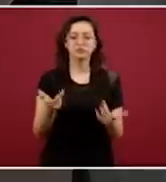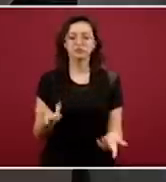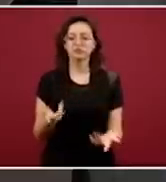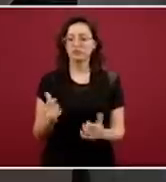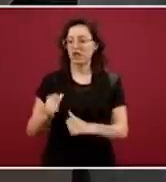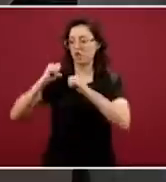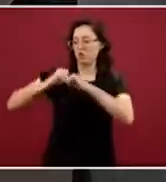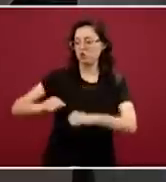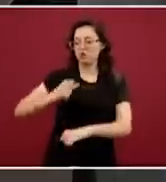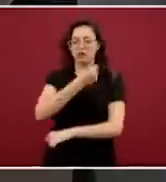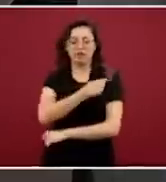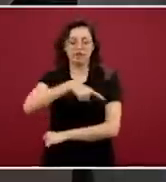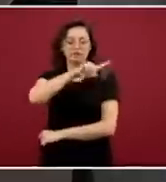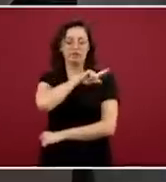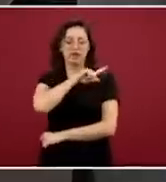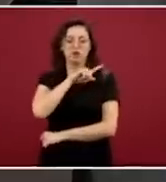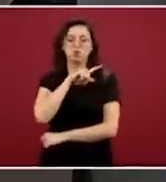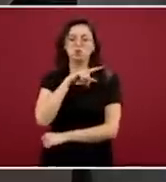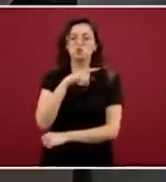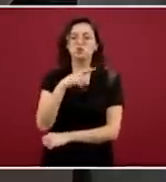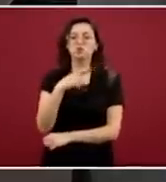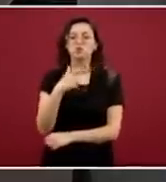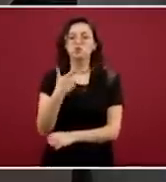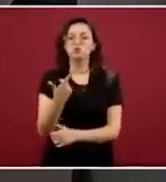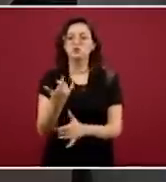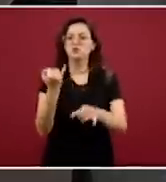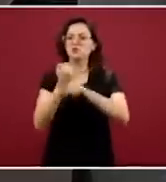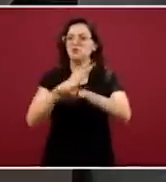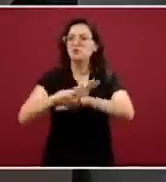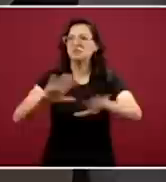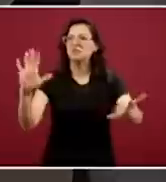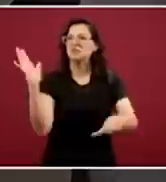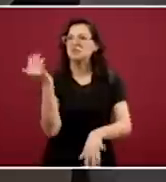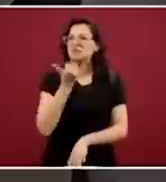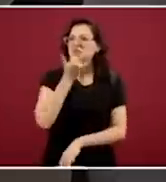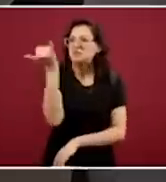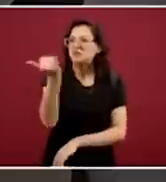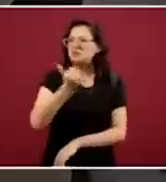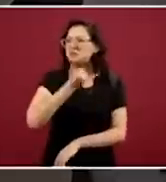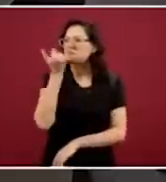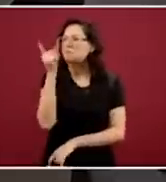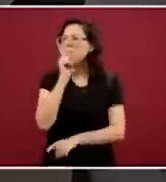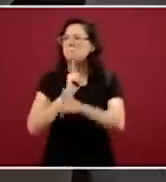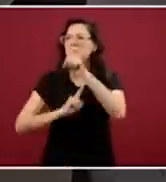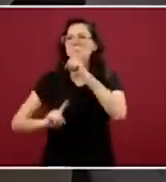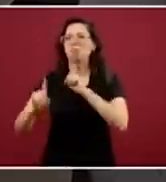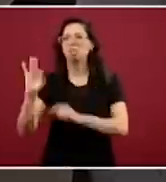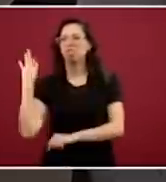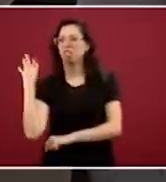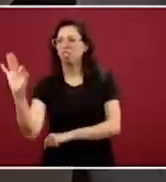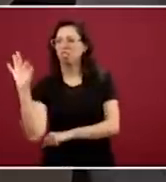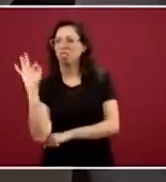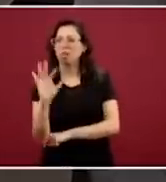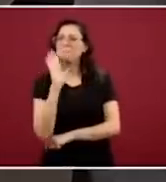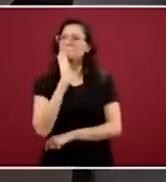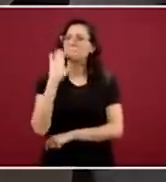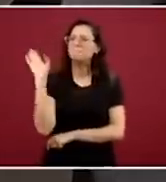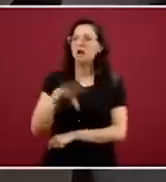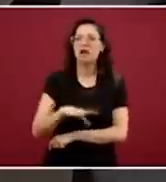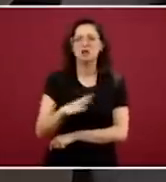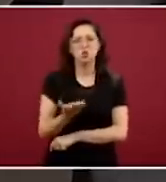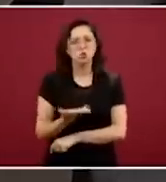salud estarán contrarrestando toda esta desinformación, información de mala fe que se